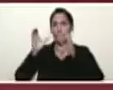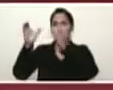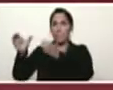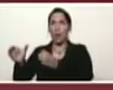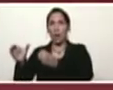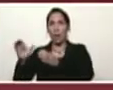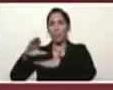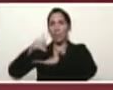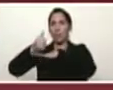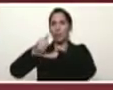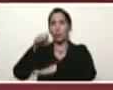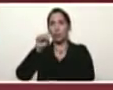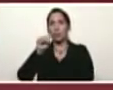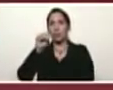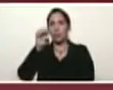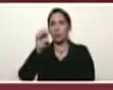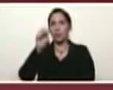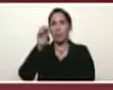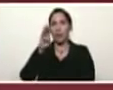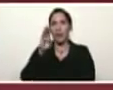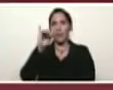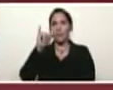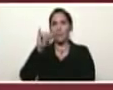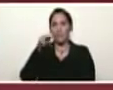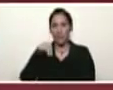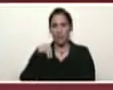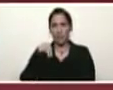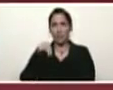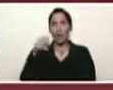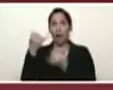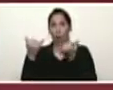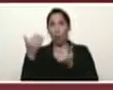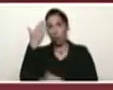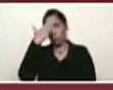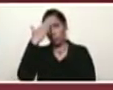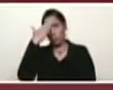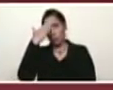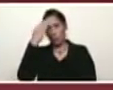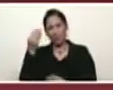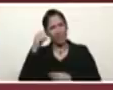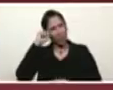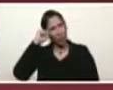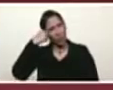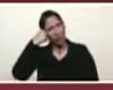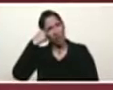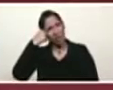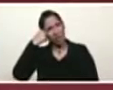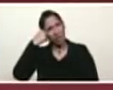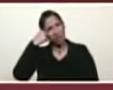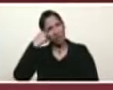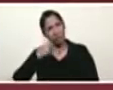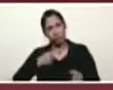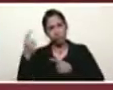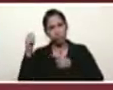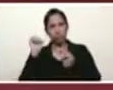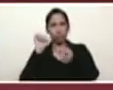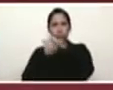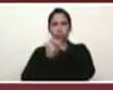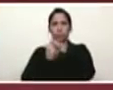SEBIN. Ahora es que se sabe. ¿Se acuerdan cuando metieron preso al diputado